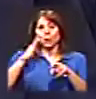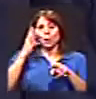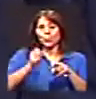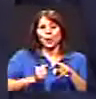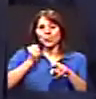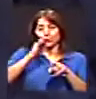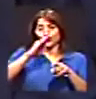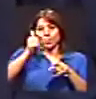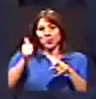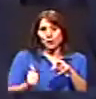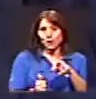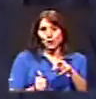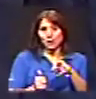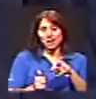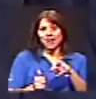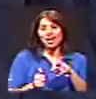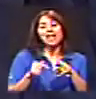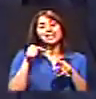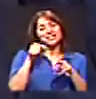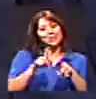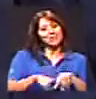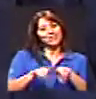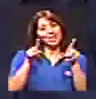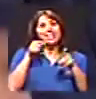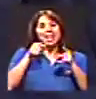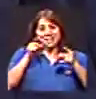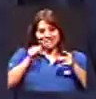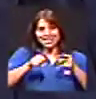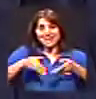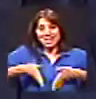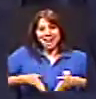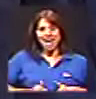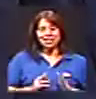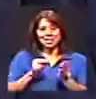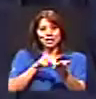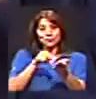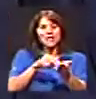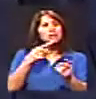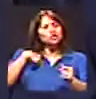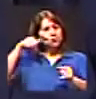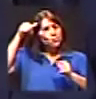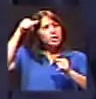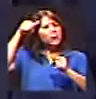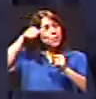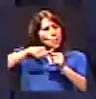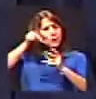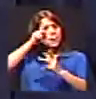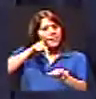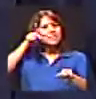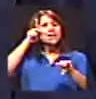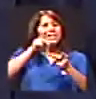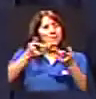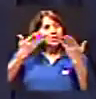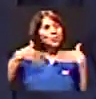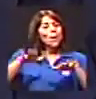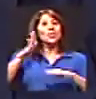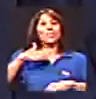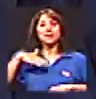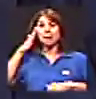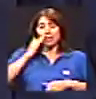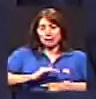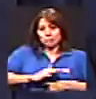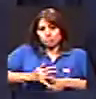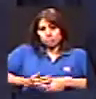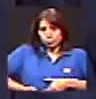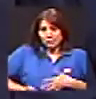que yo, ahí sí, él nace en el hospital. Es más, recuerdo perfectamente, tengo la imagen cuando a mamá se la llevan para